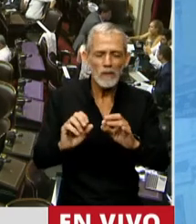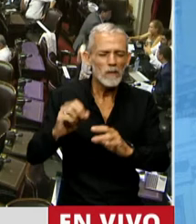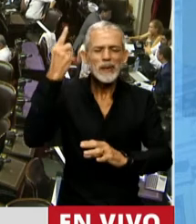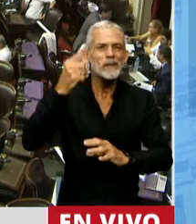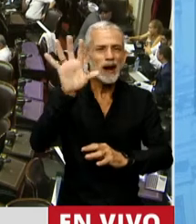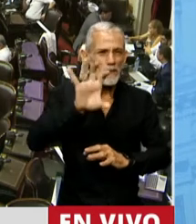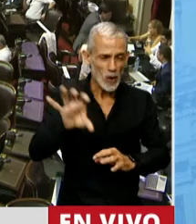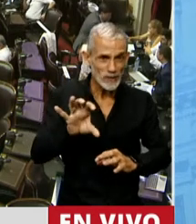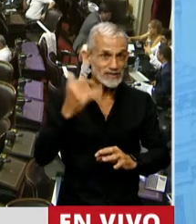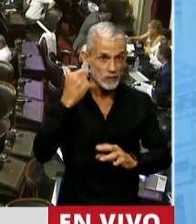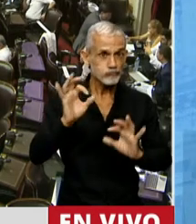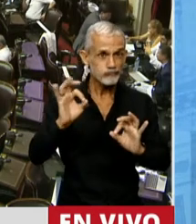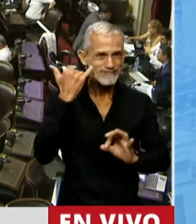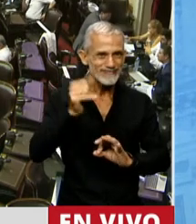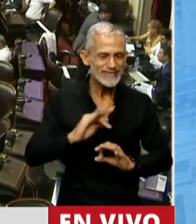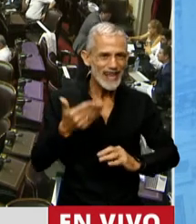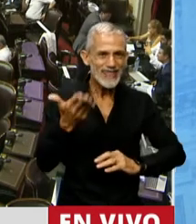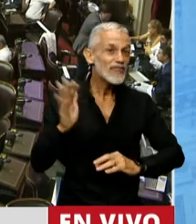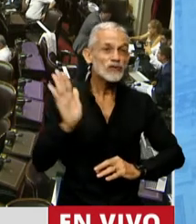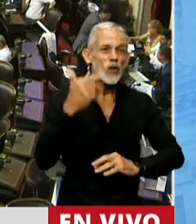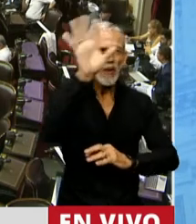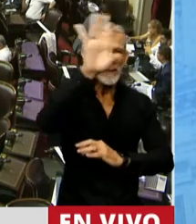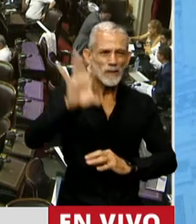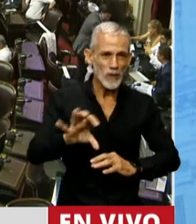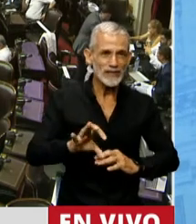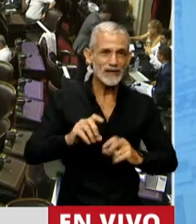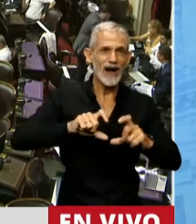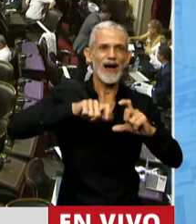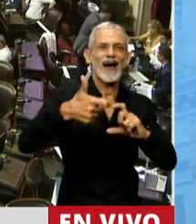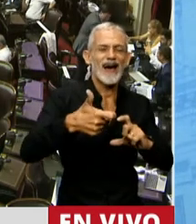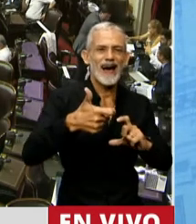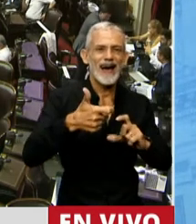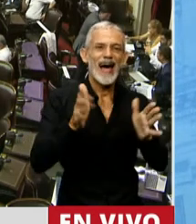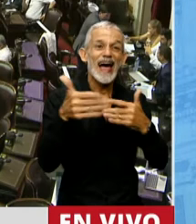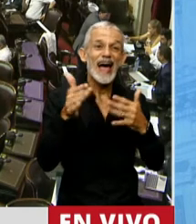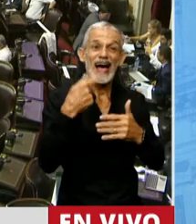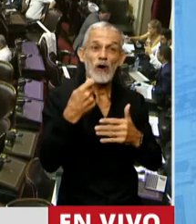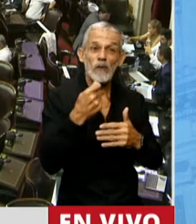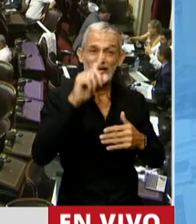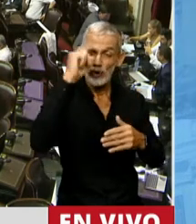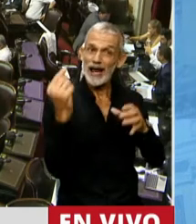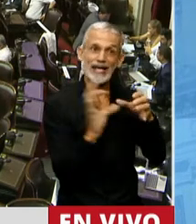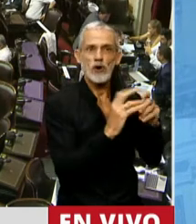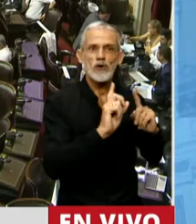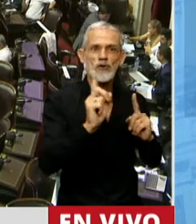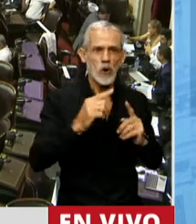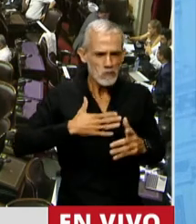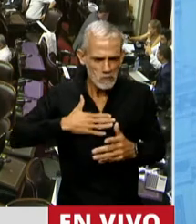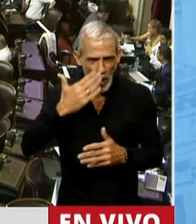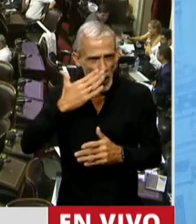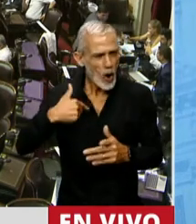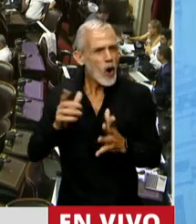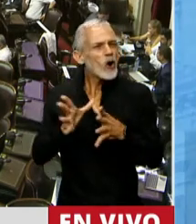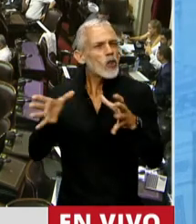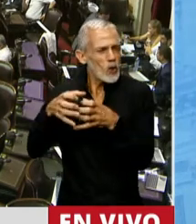primera provincia que lo hizo de todas aquellas que no transferimos la caja de jubilación. La previsibilidad,